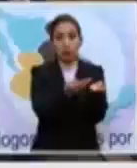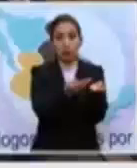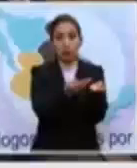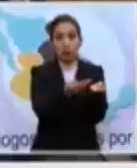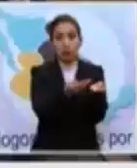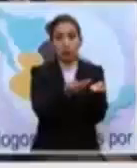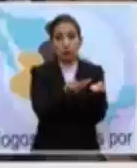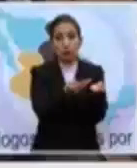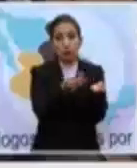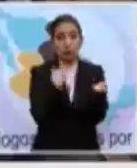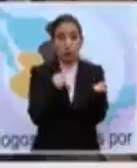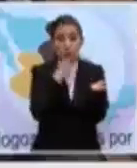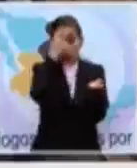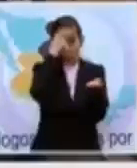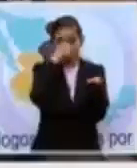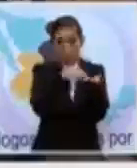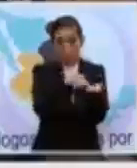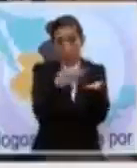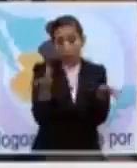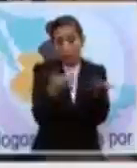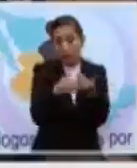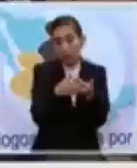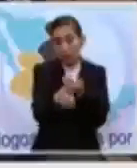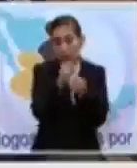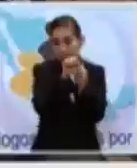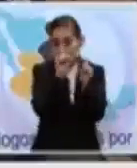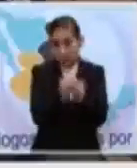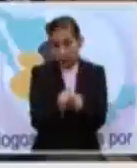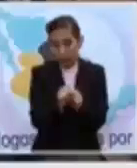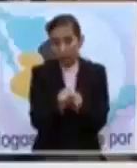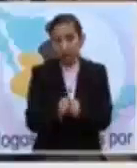de lo que yo pensaba se debería hacer en el sistema.